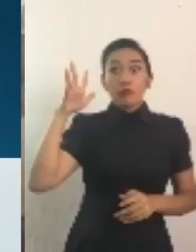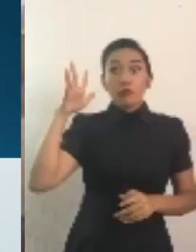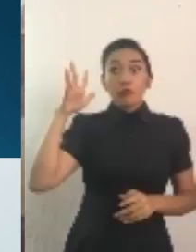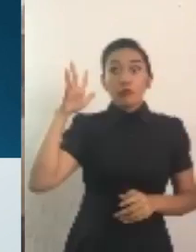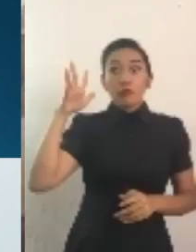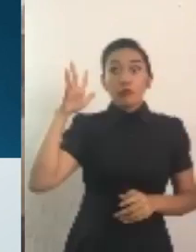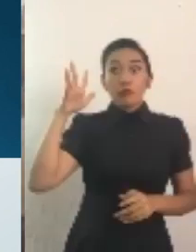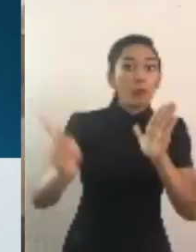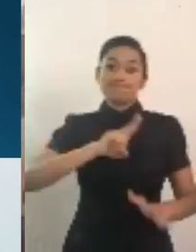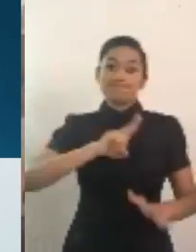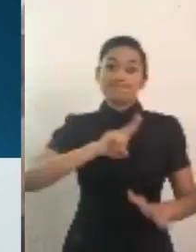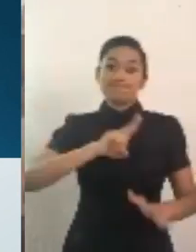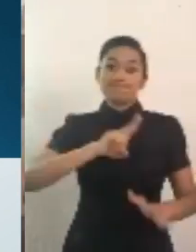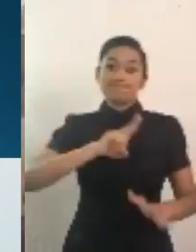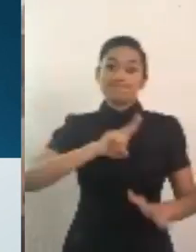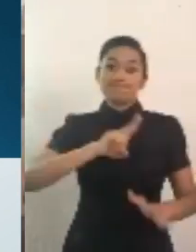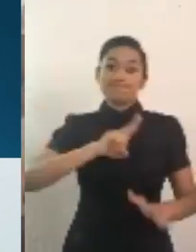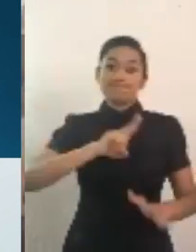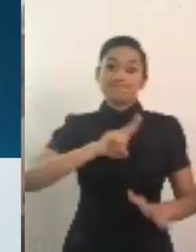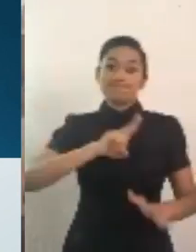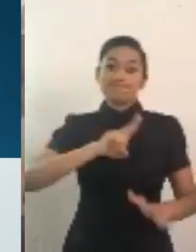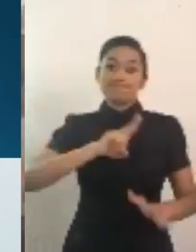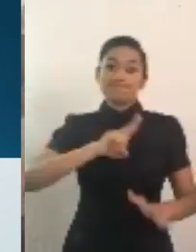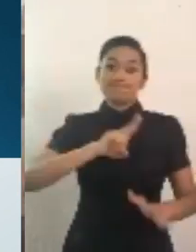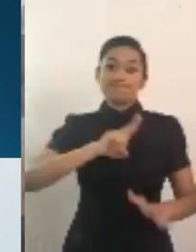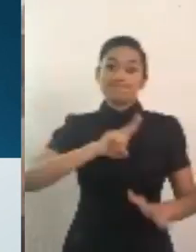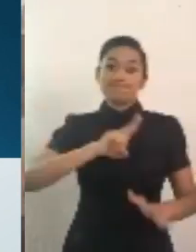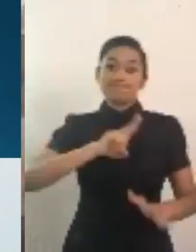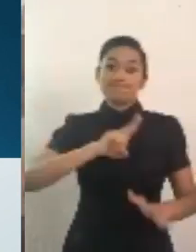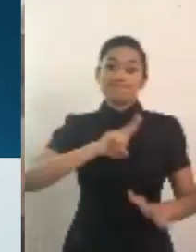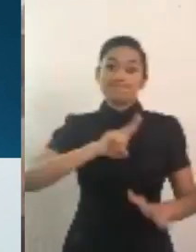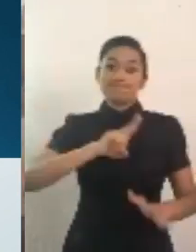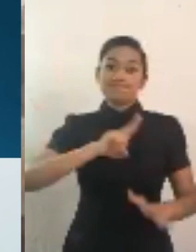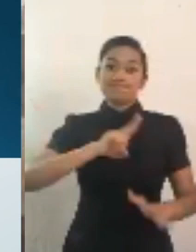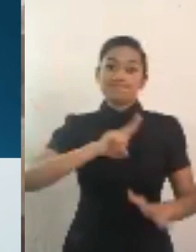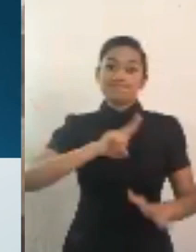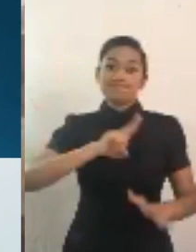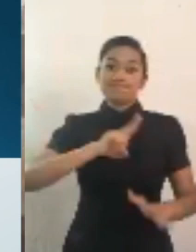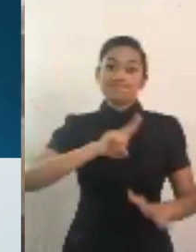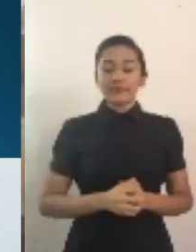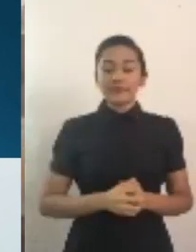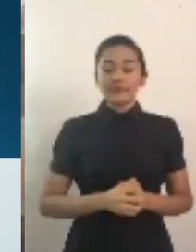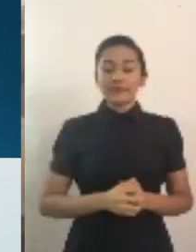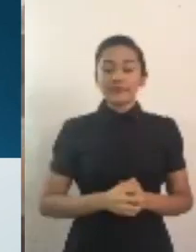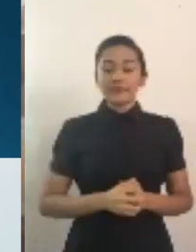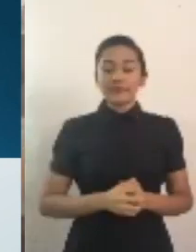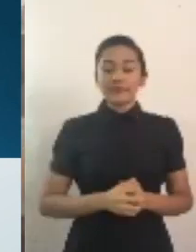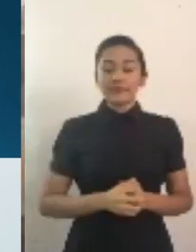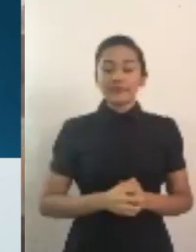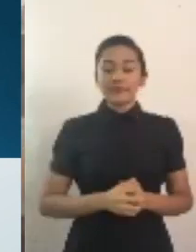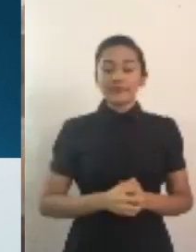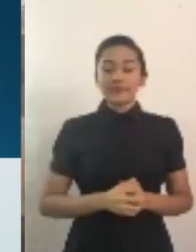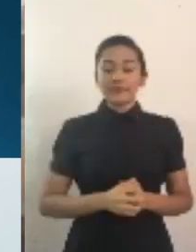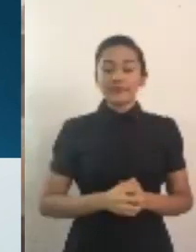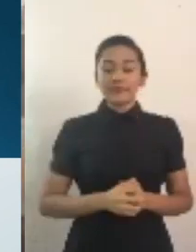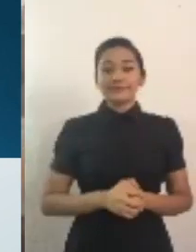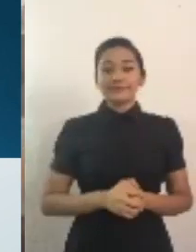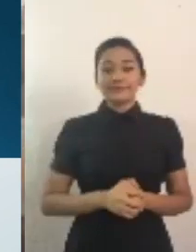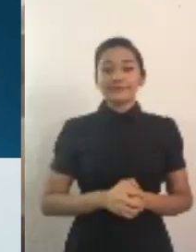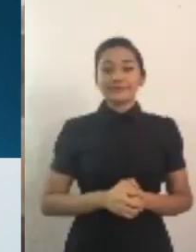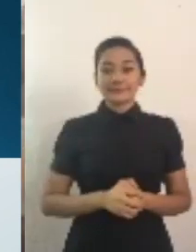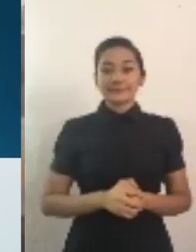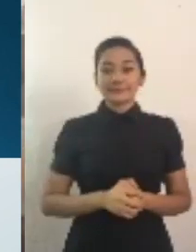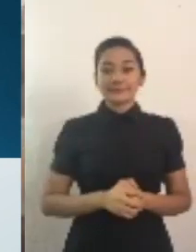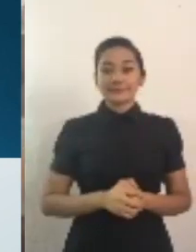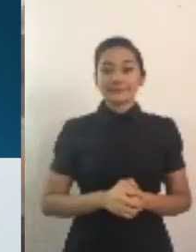el regreso, no nada más por razones emocionales, va a ser difícil para unas personas. Pensemos en alguien